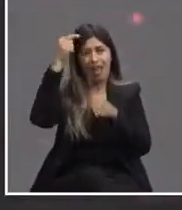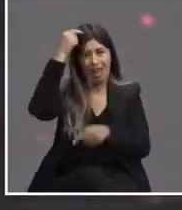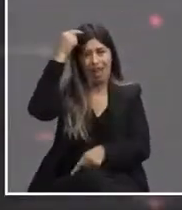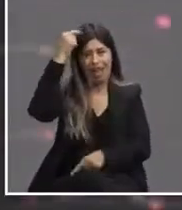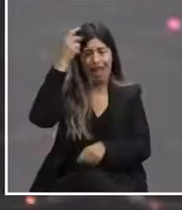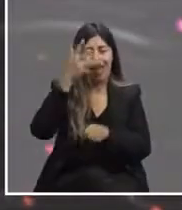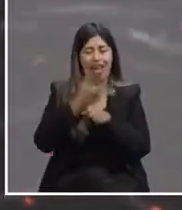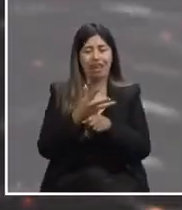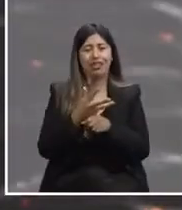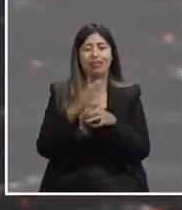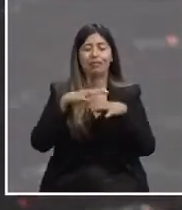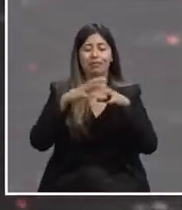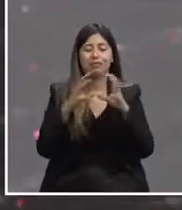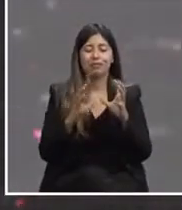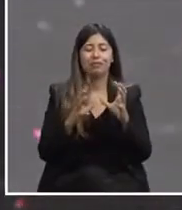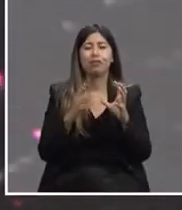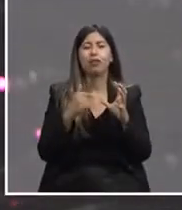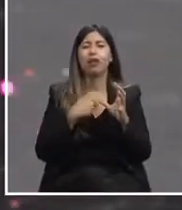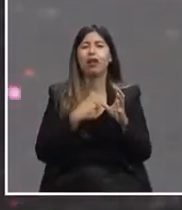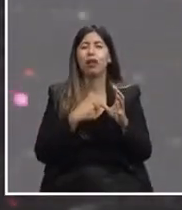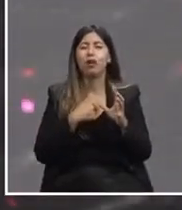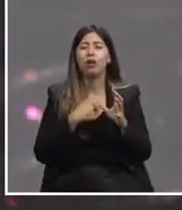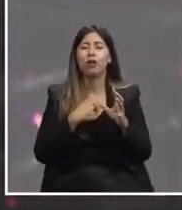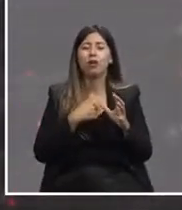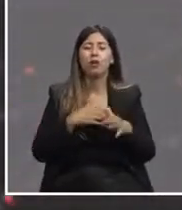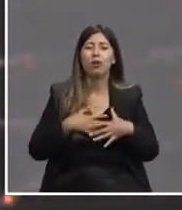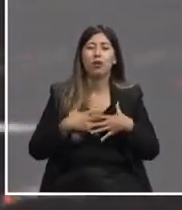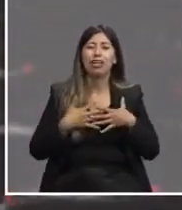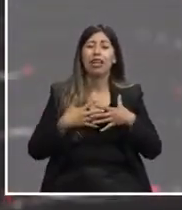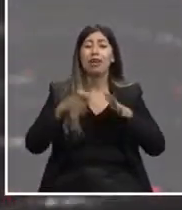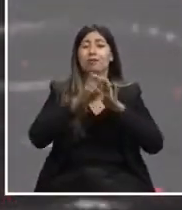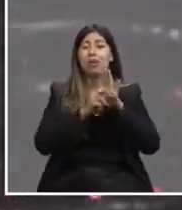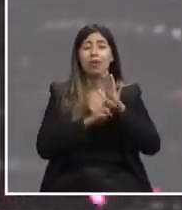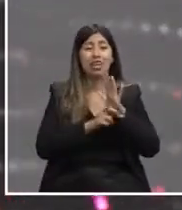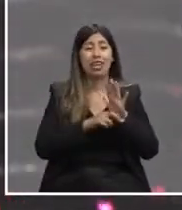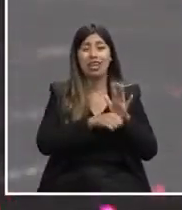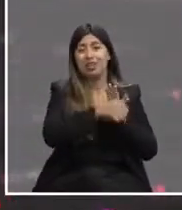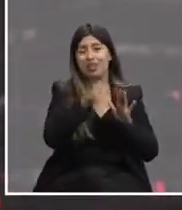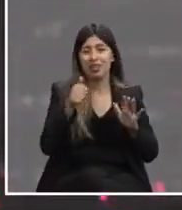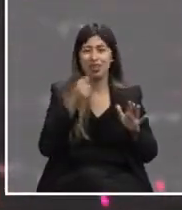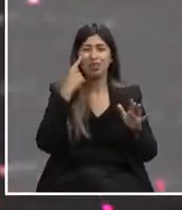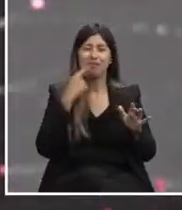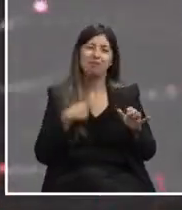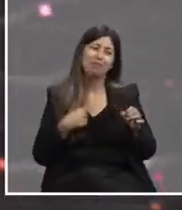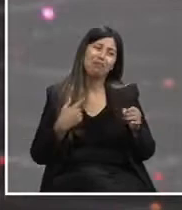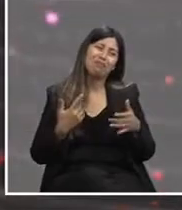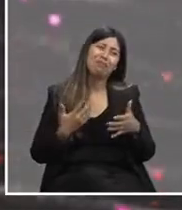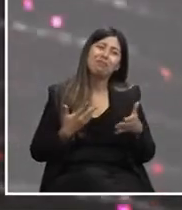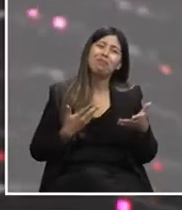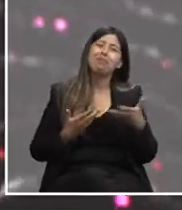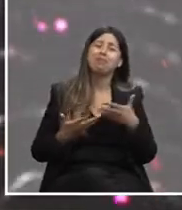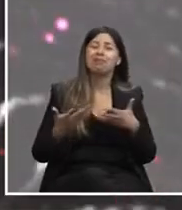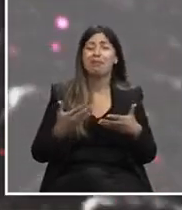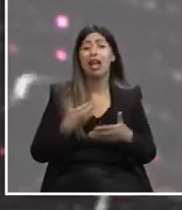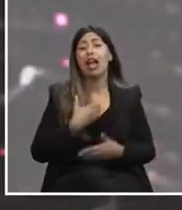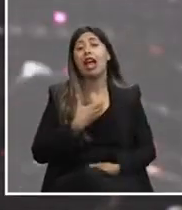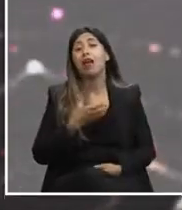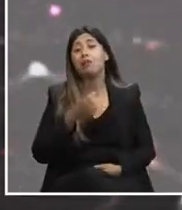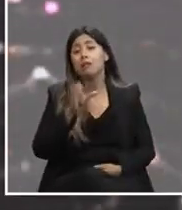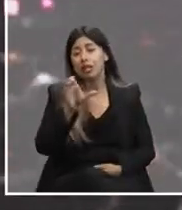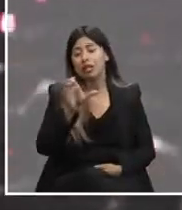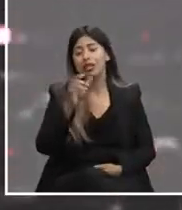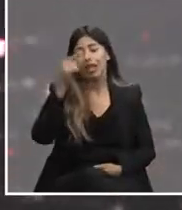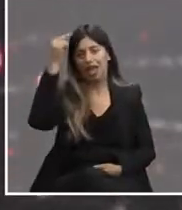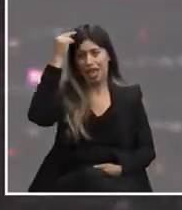prefrontal. Cuando logra vibrar en un mismo proyecto colectivo, se encuentra ahí. Cuando es lograr capaz de empatizar con otros, se encuentra